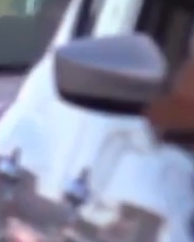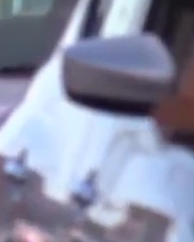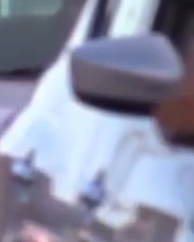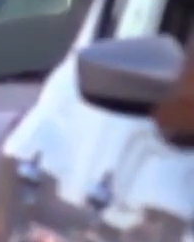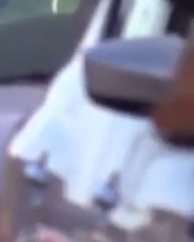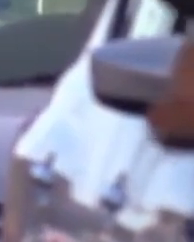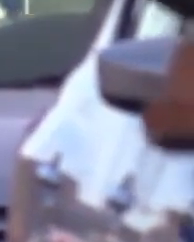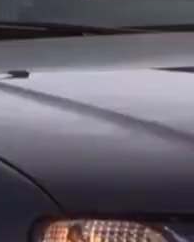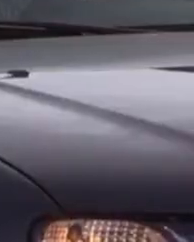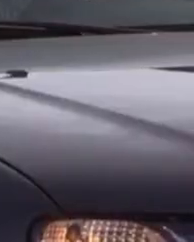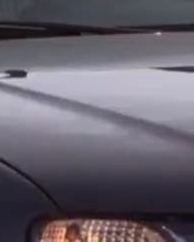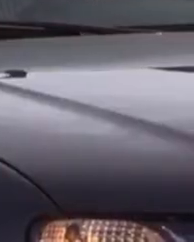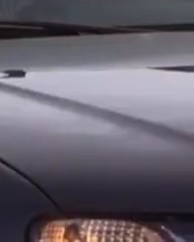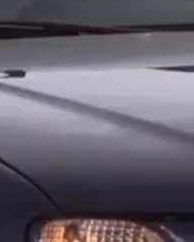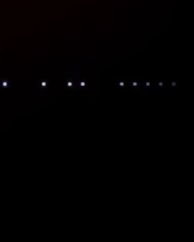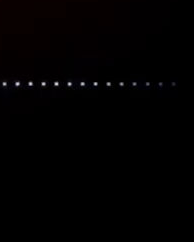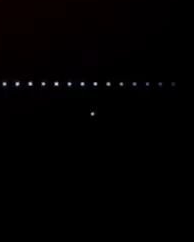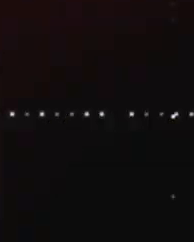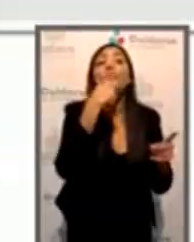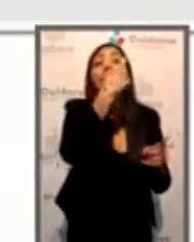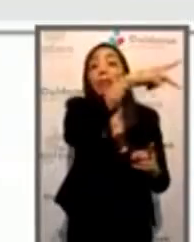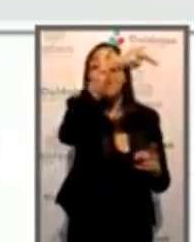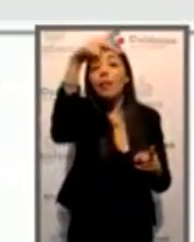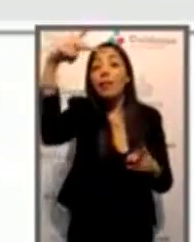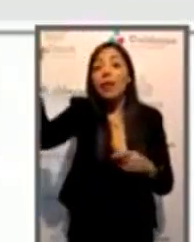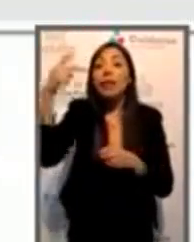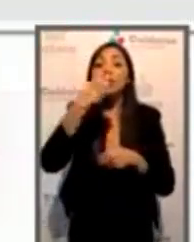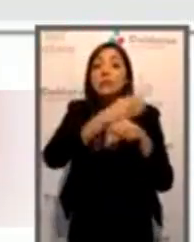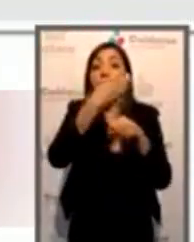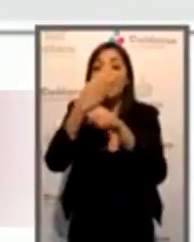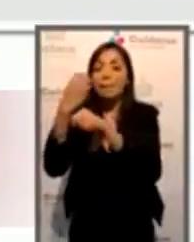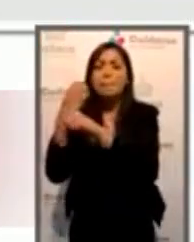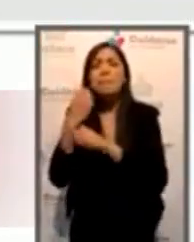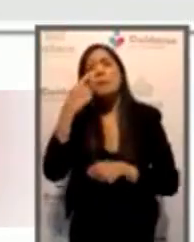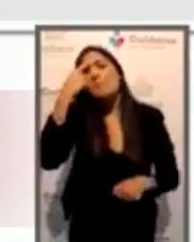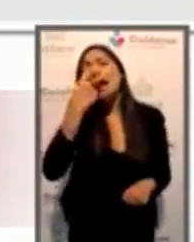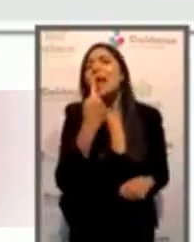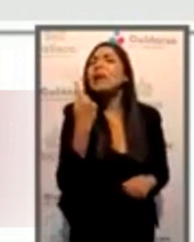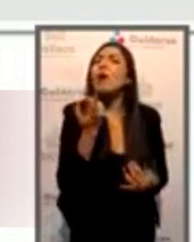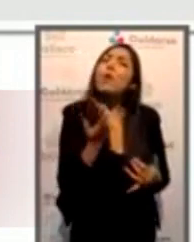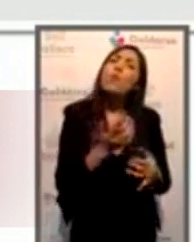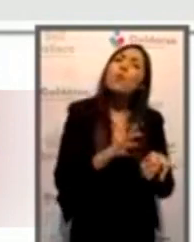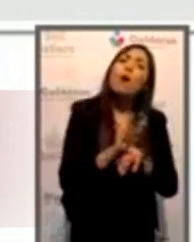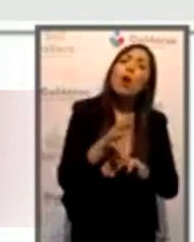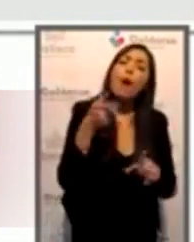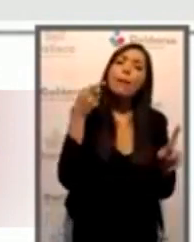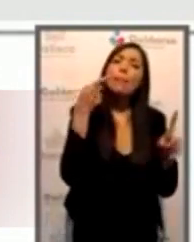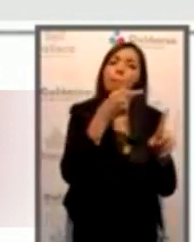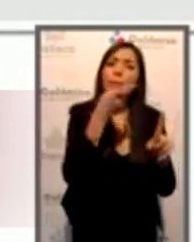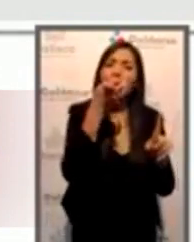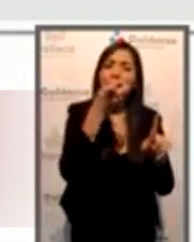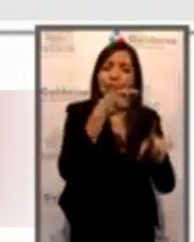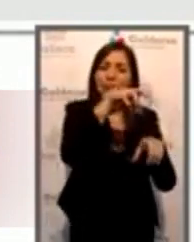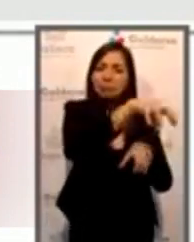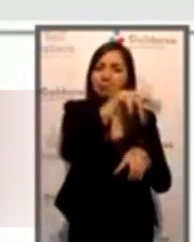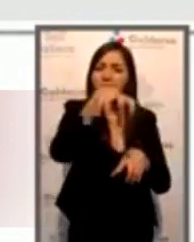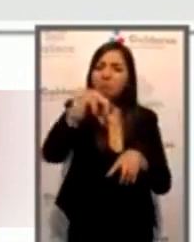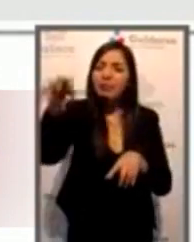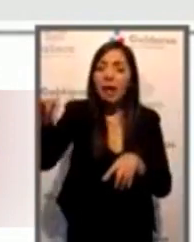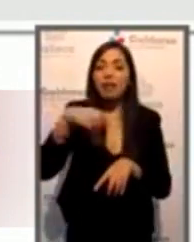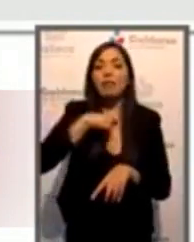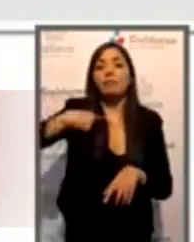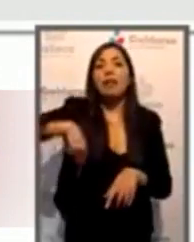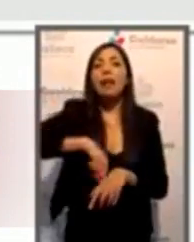Esquer, secretario de Agricultura y Desarrollo Rural. ¿Cuál es el objetivo de estos filtros interestatales? Mediante la verificación e